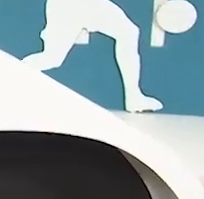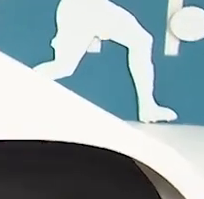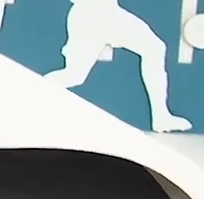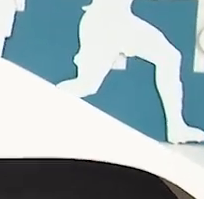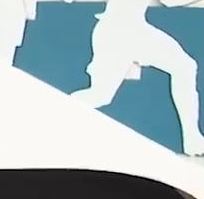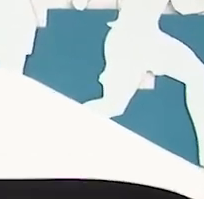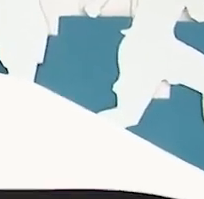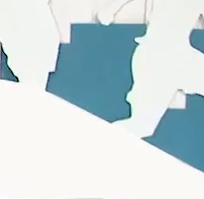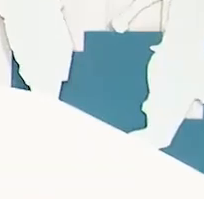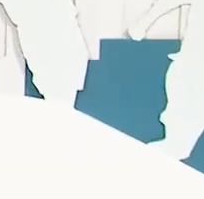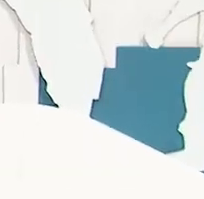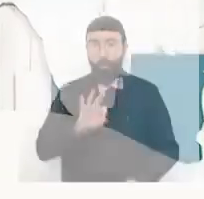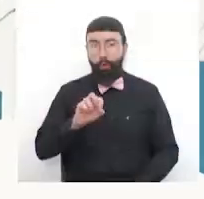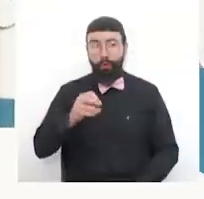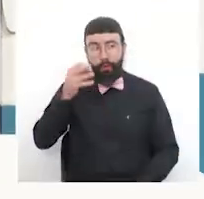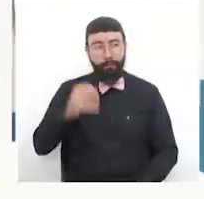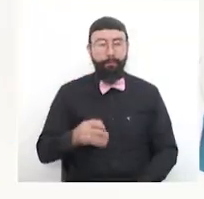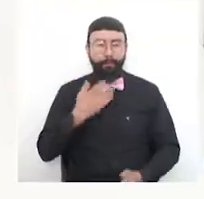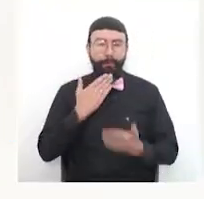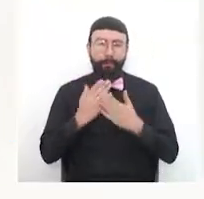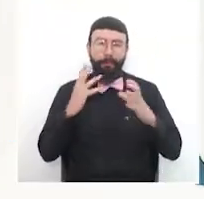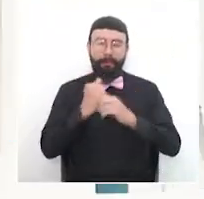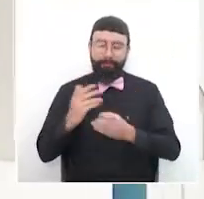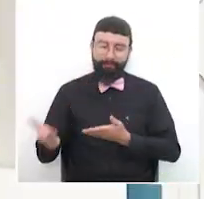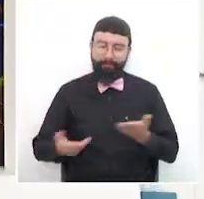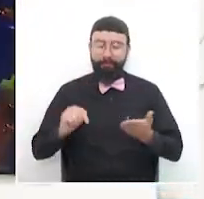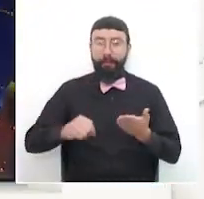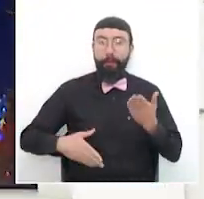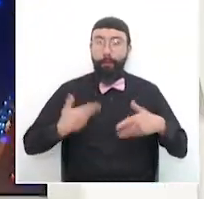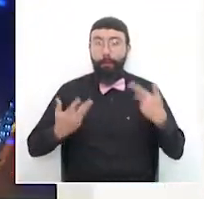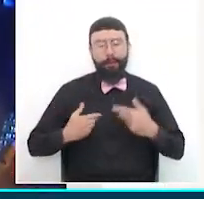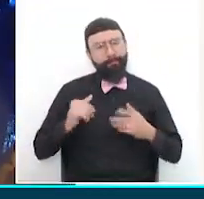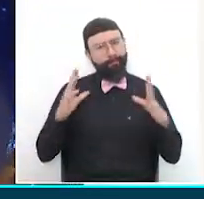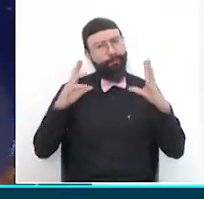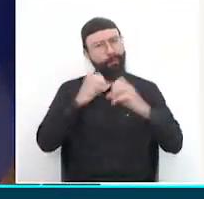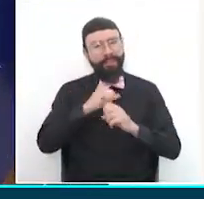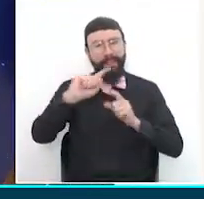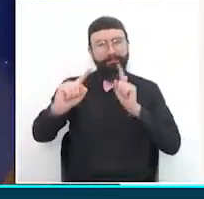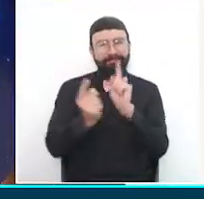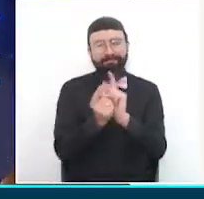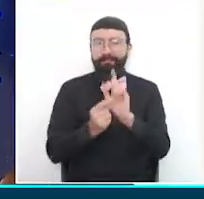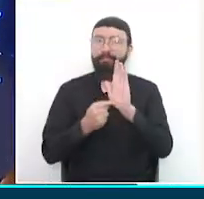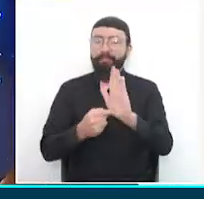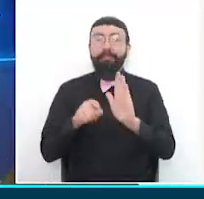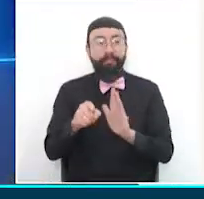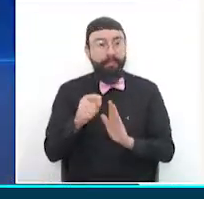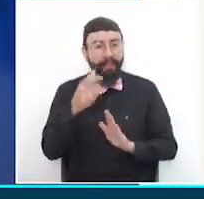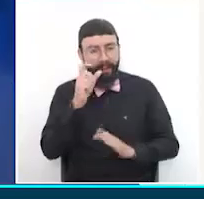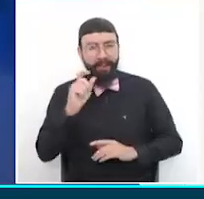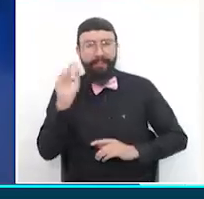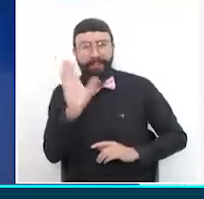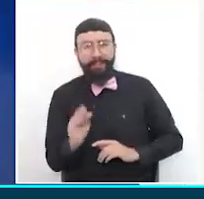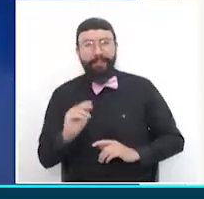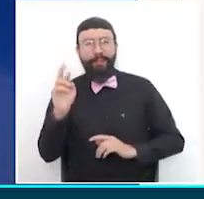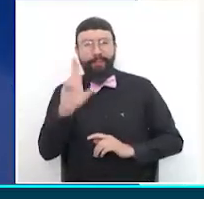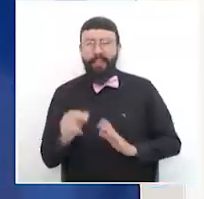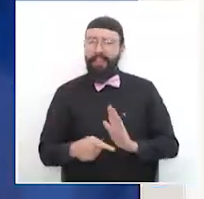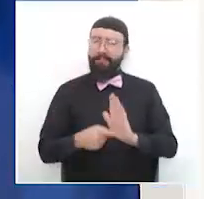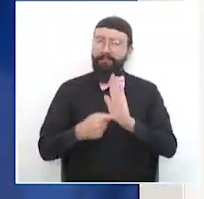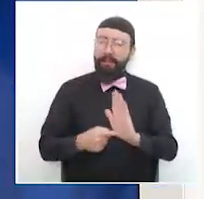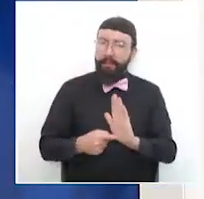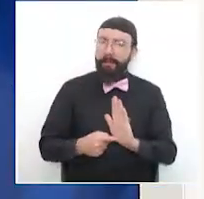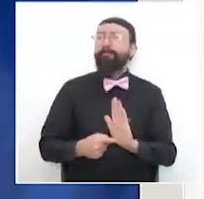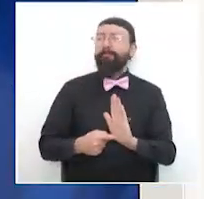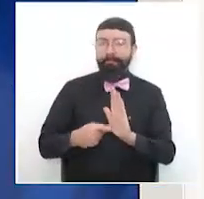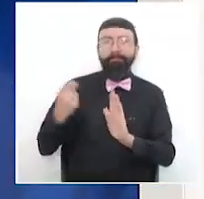Ocho en punto de la noche, ¿qué tal? Bienvenidos, como siempre, un gusto encontrarnos cada noche con toda la actualidad de Caldas, Quindío y Risaralda en Telecafé Noticias. Tal y como se venía especulando